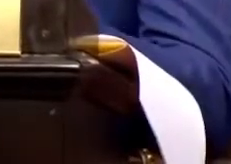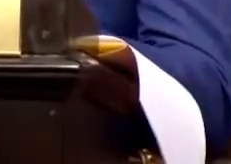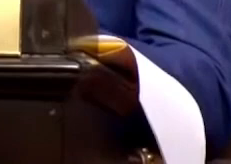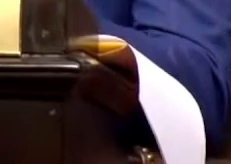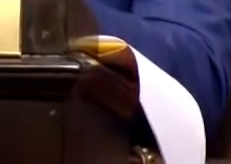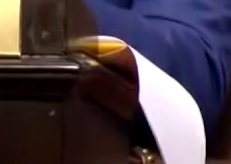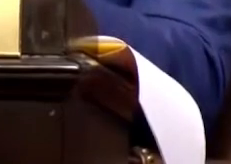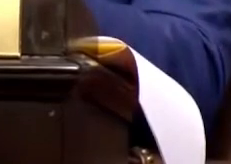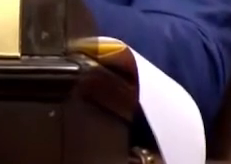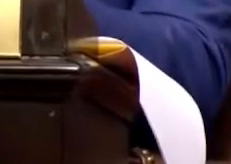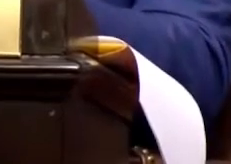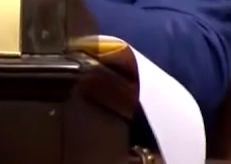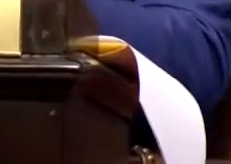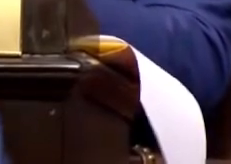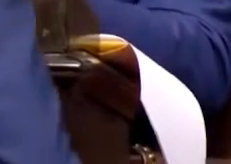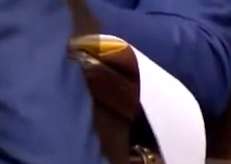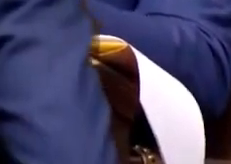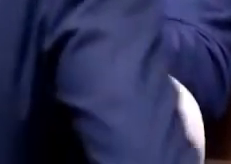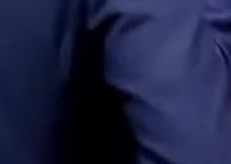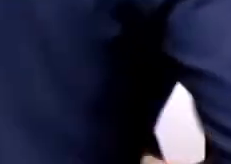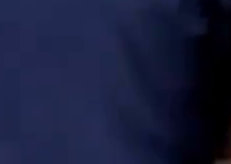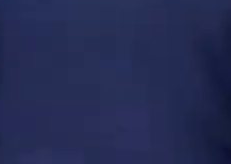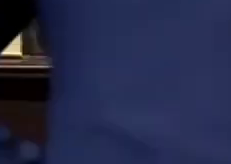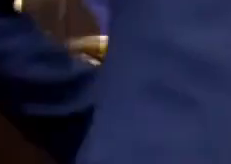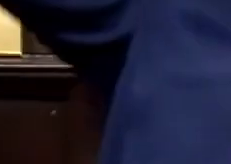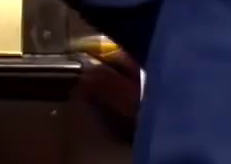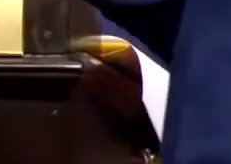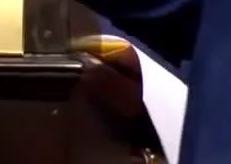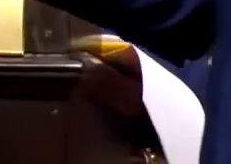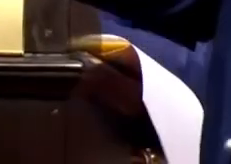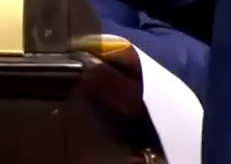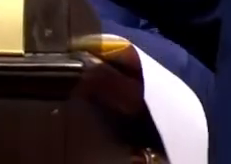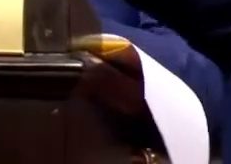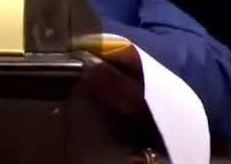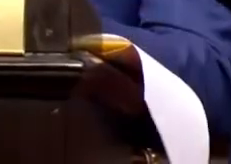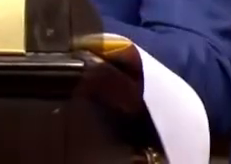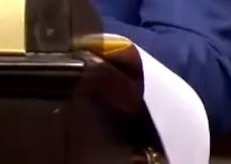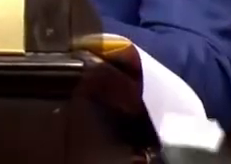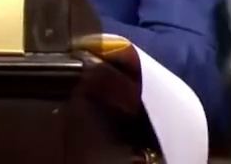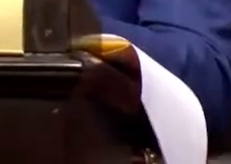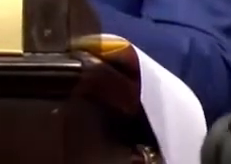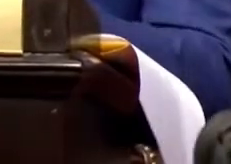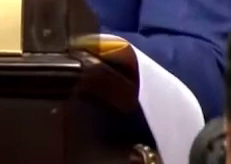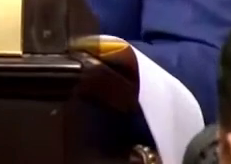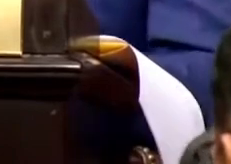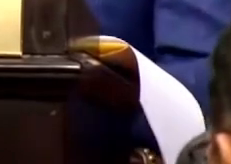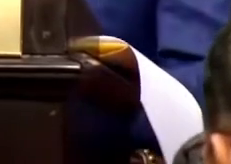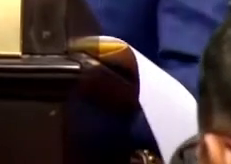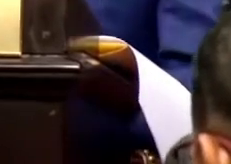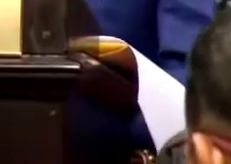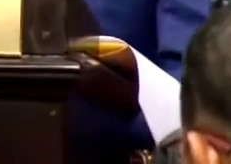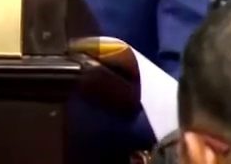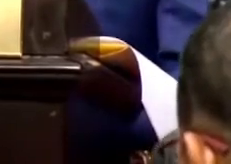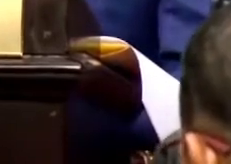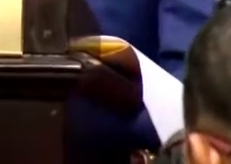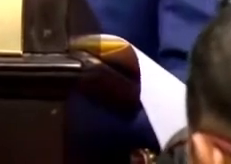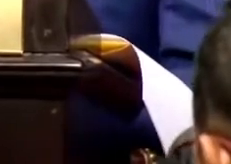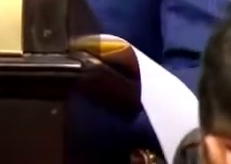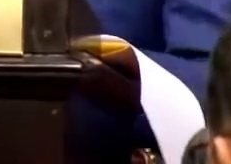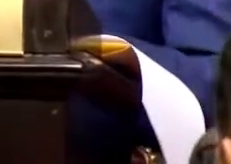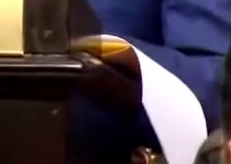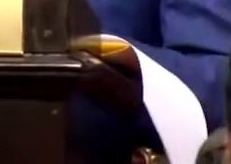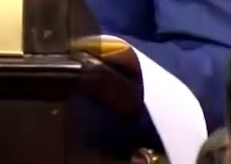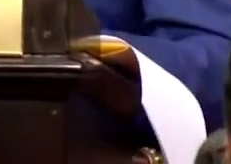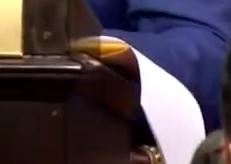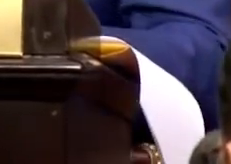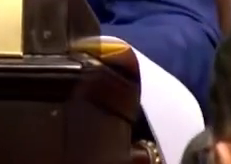el proyecto. Sin embargo, creo que la función de cualquier gobierno es una especie como